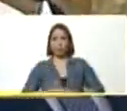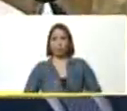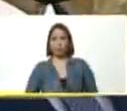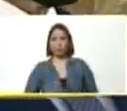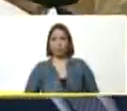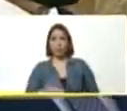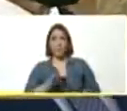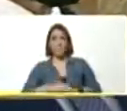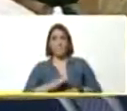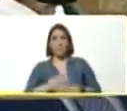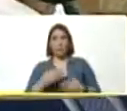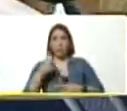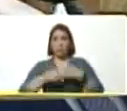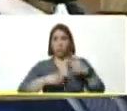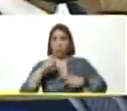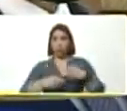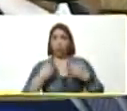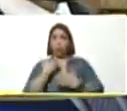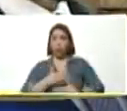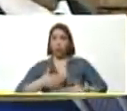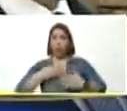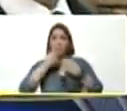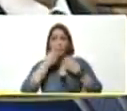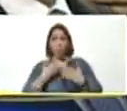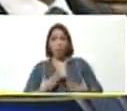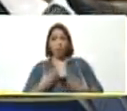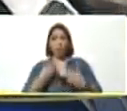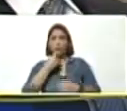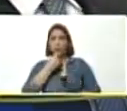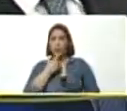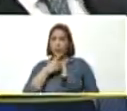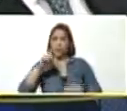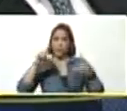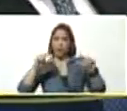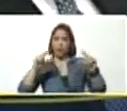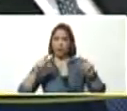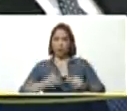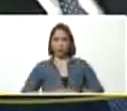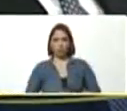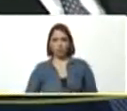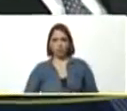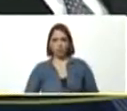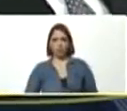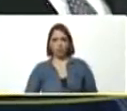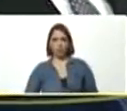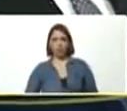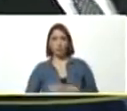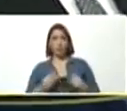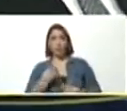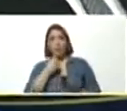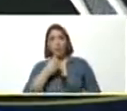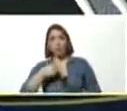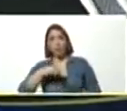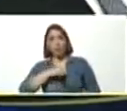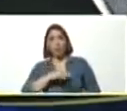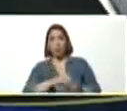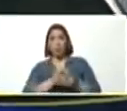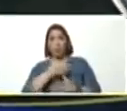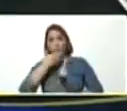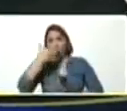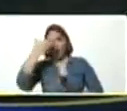Porque es producto de calidad, bueno, bonito y barato. Como dicen nuestros amigos